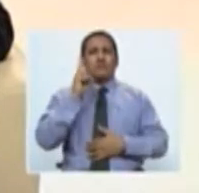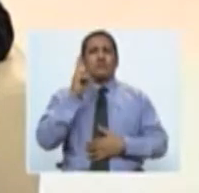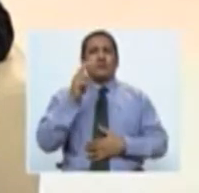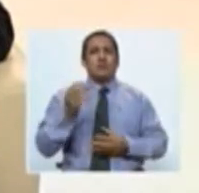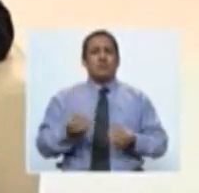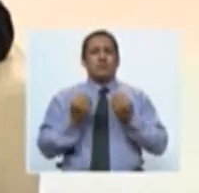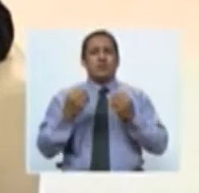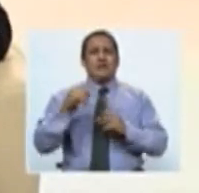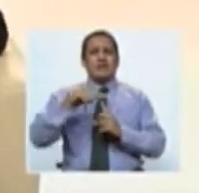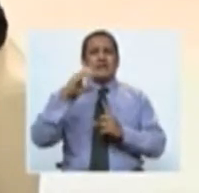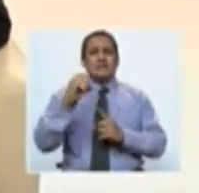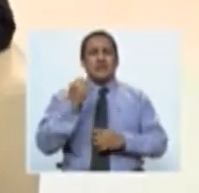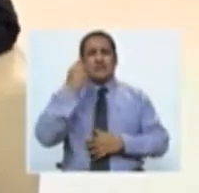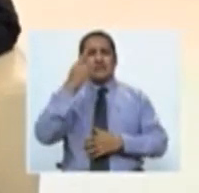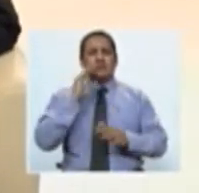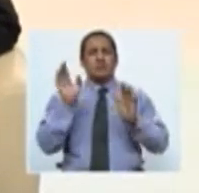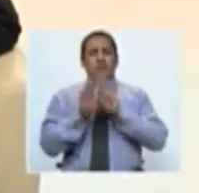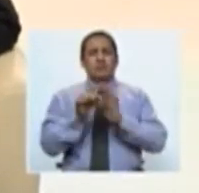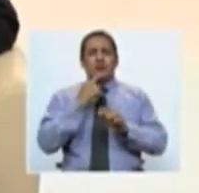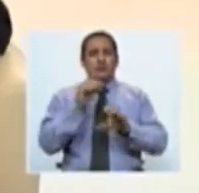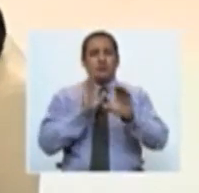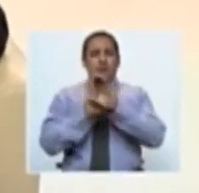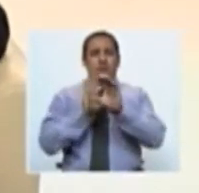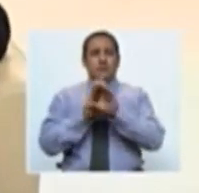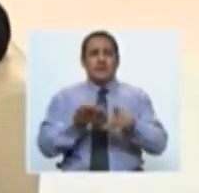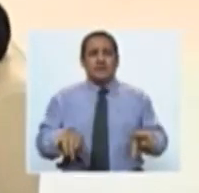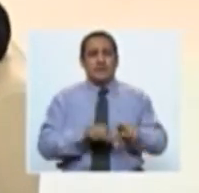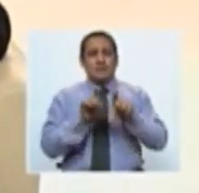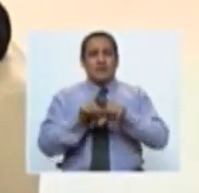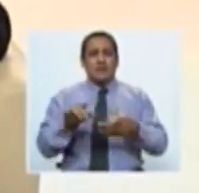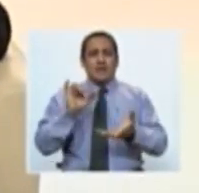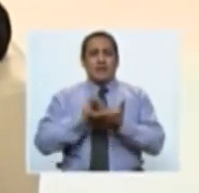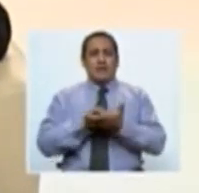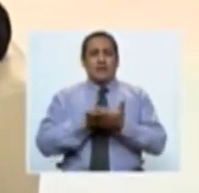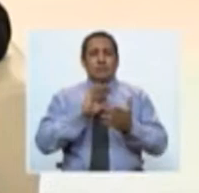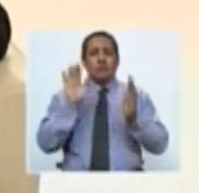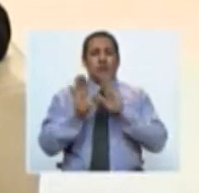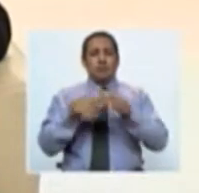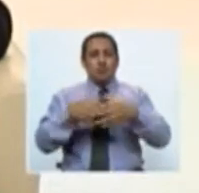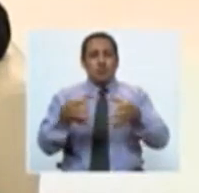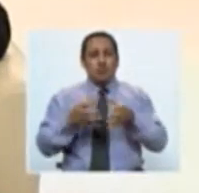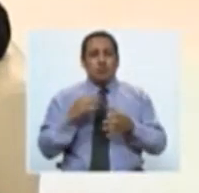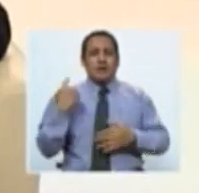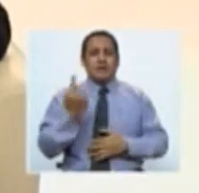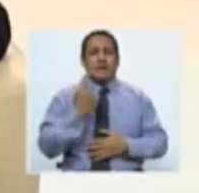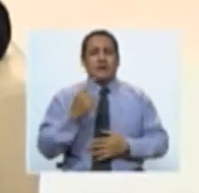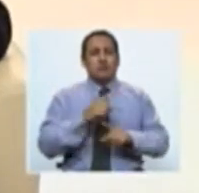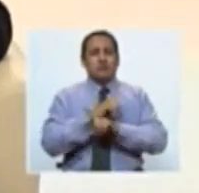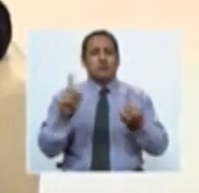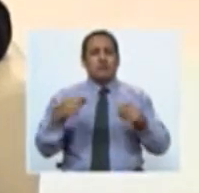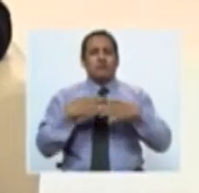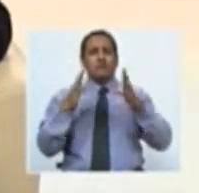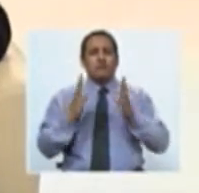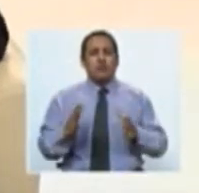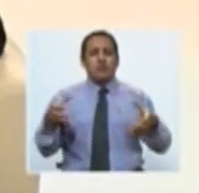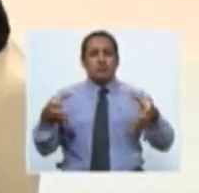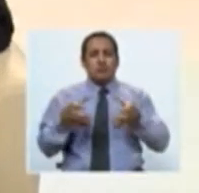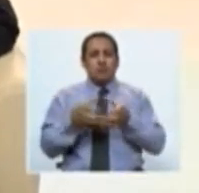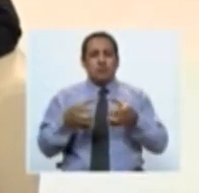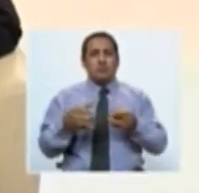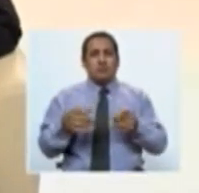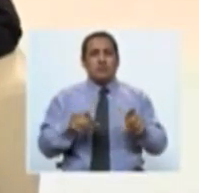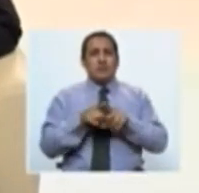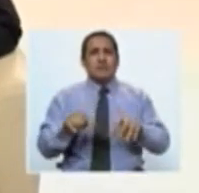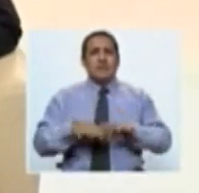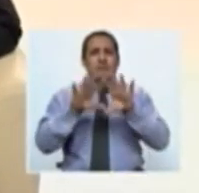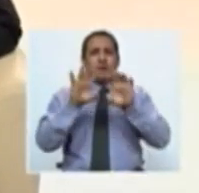magisterio. ¿Por qué el tribunal entiende que es constitucional que los movimientos gremiales no formen parte de los comités